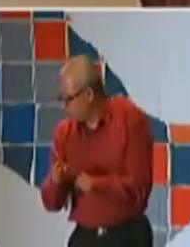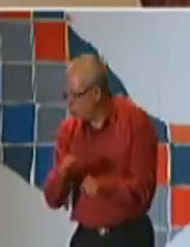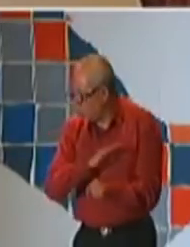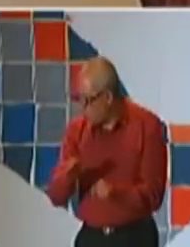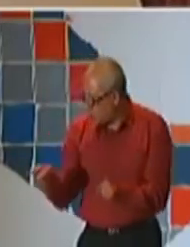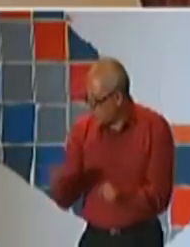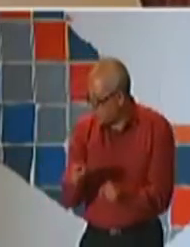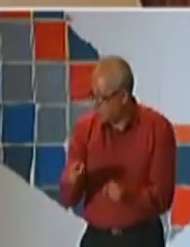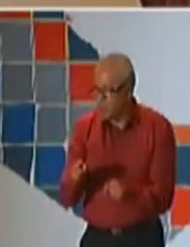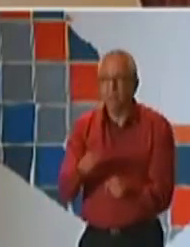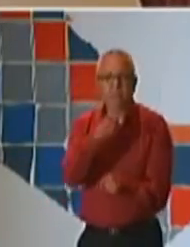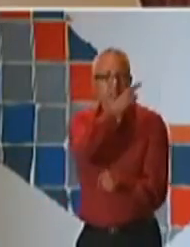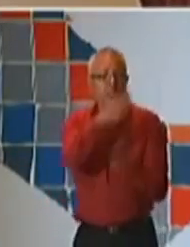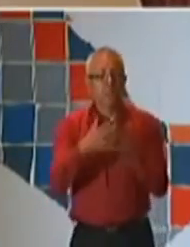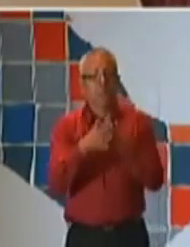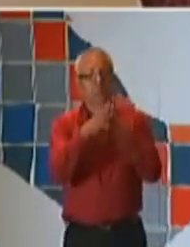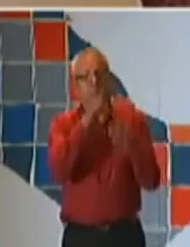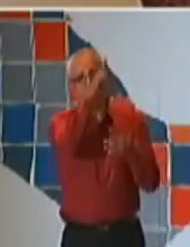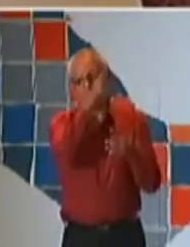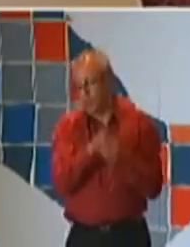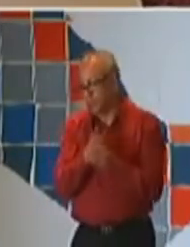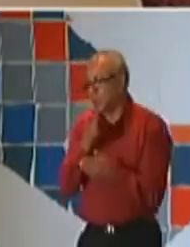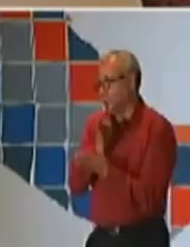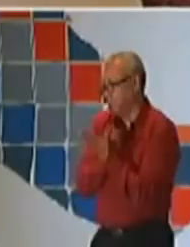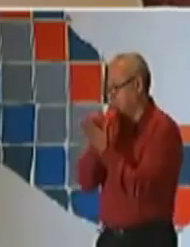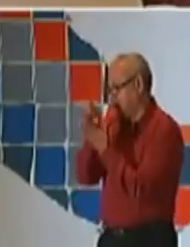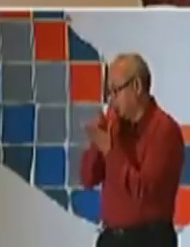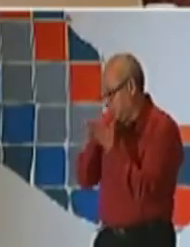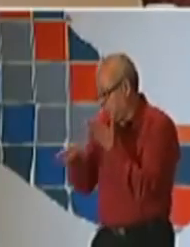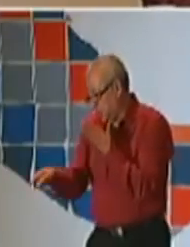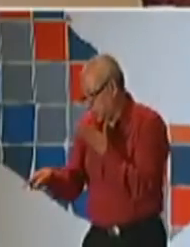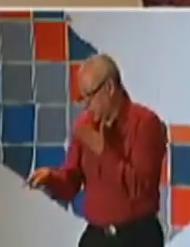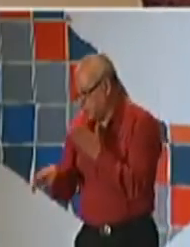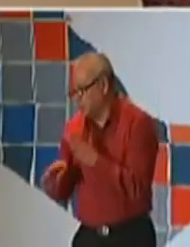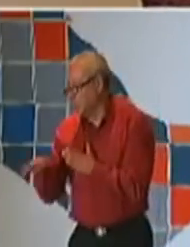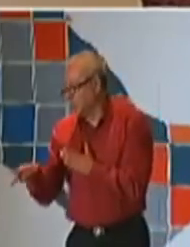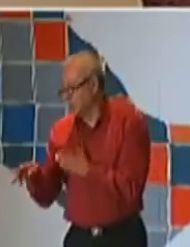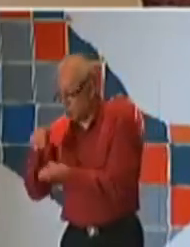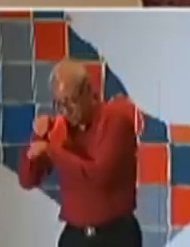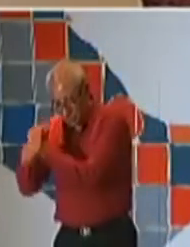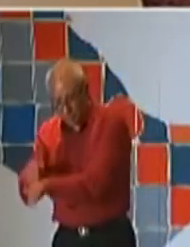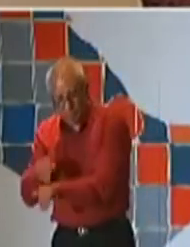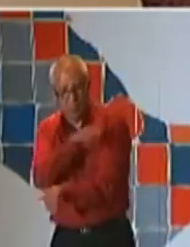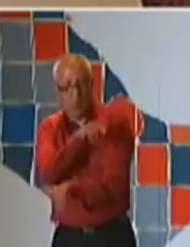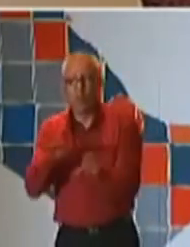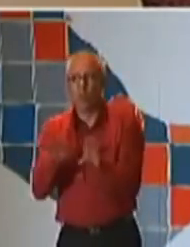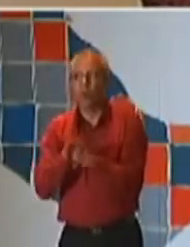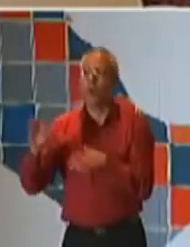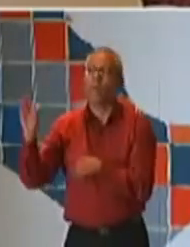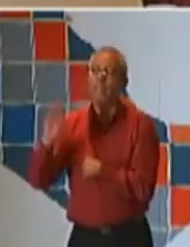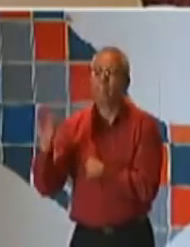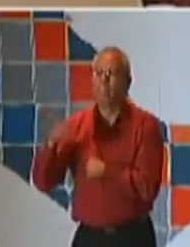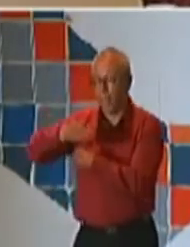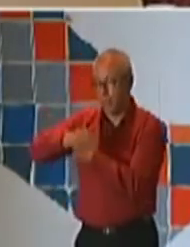marcando el paso de la globalización que avanza con votas de siete leguas si entra hasta en los más